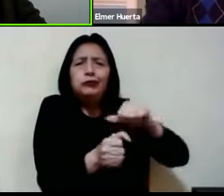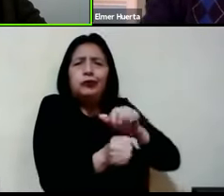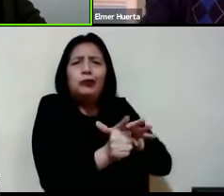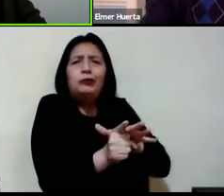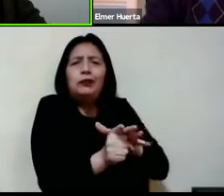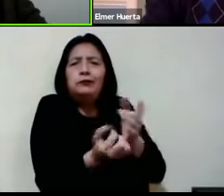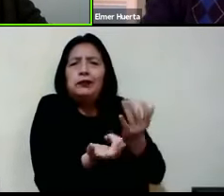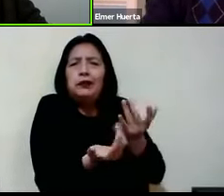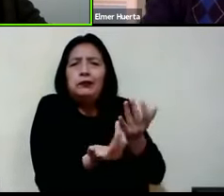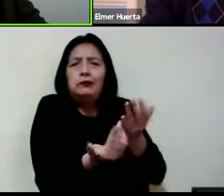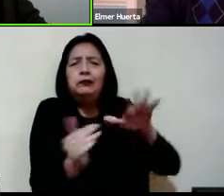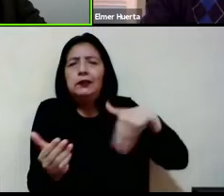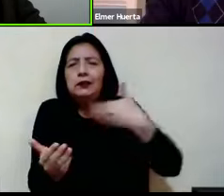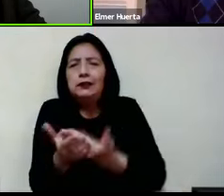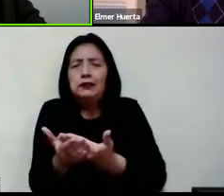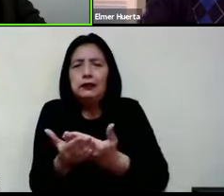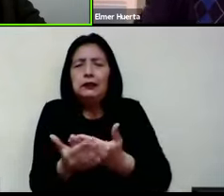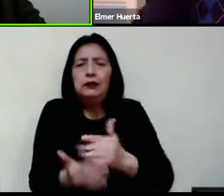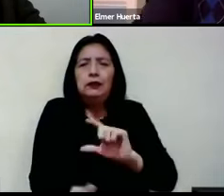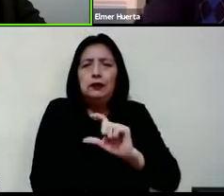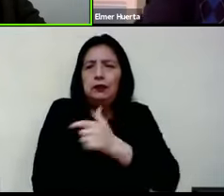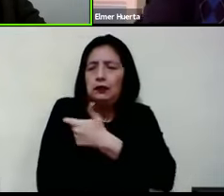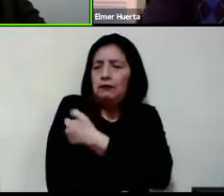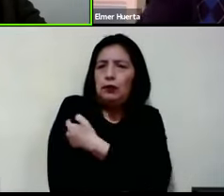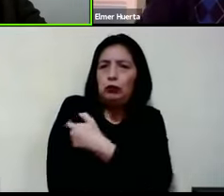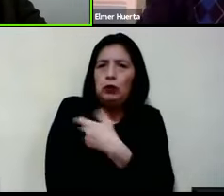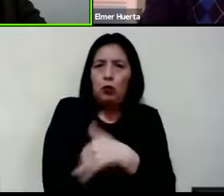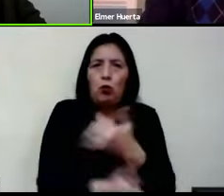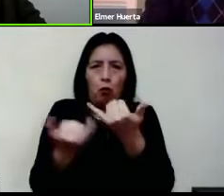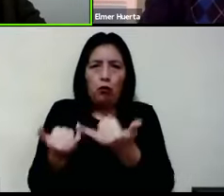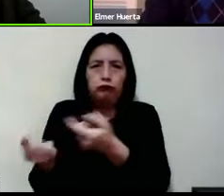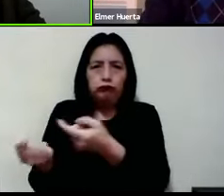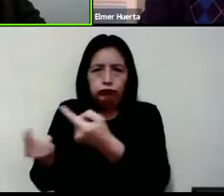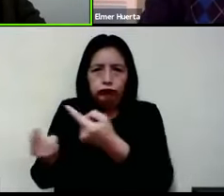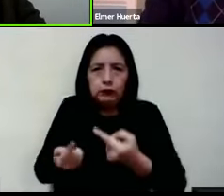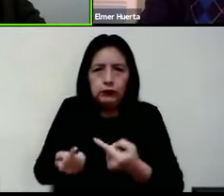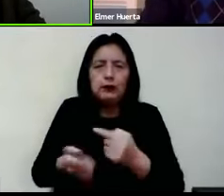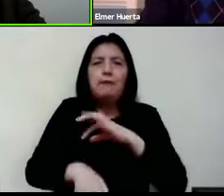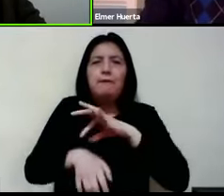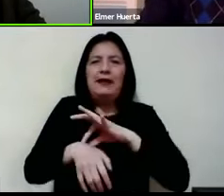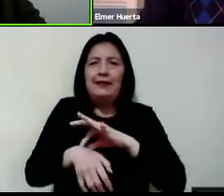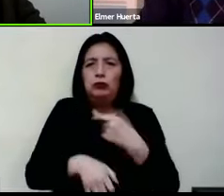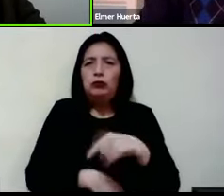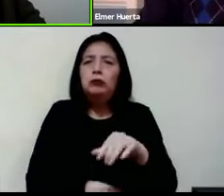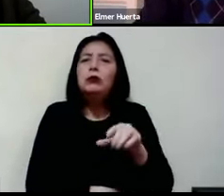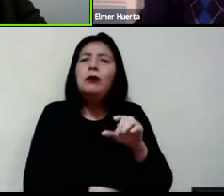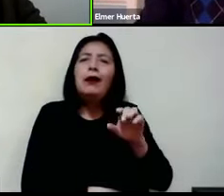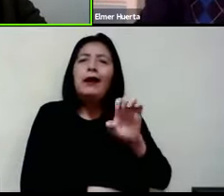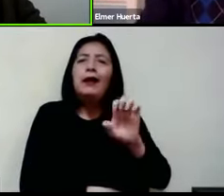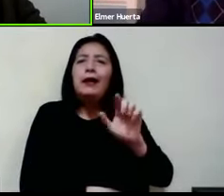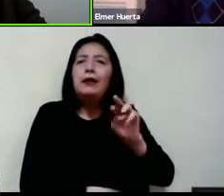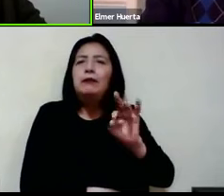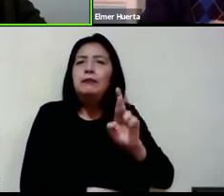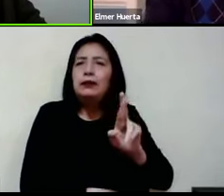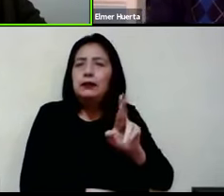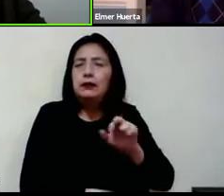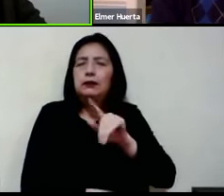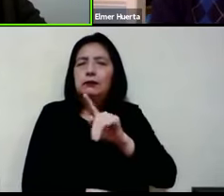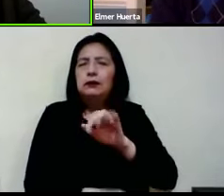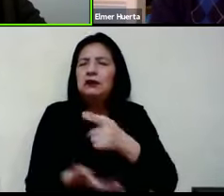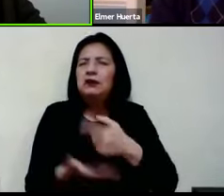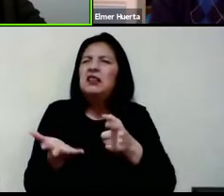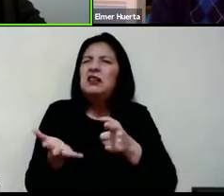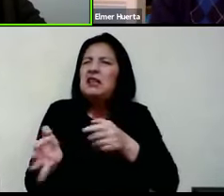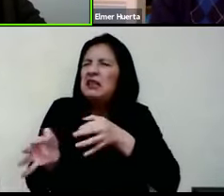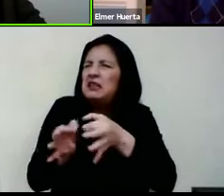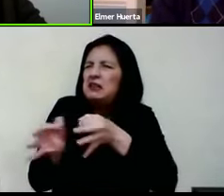vacuna. Hoy nos acompañará un destacado médico. El doctor Elmer Huerta tiene una obsesión: traducir para las